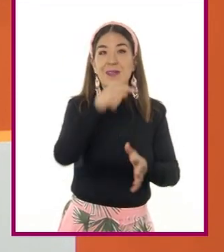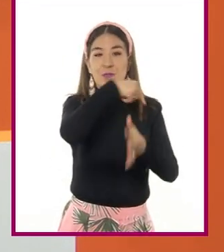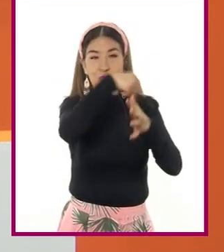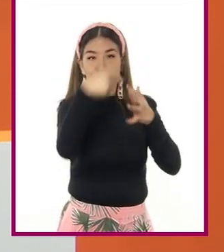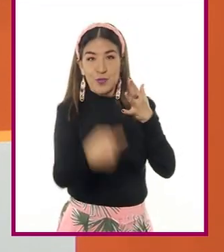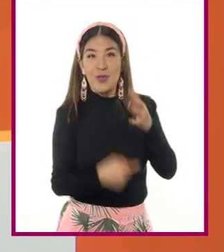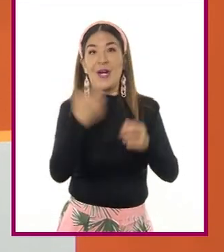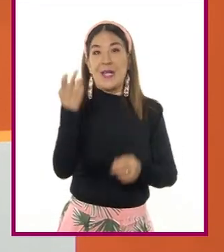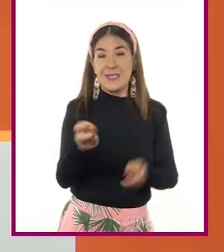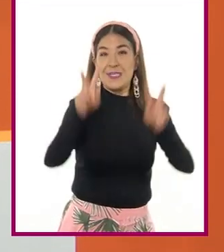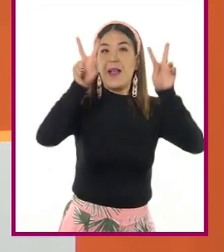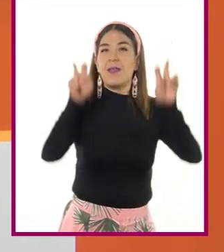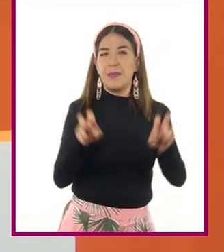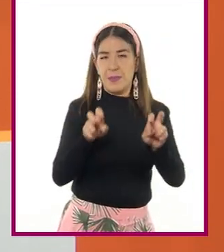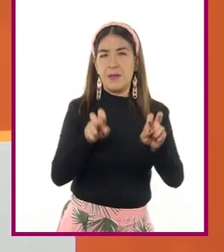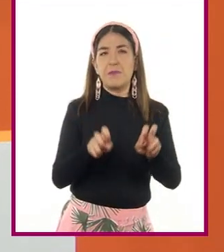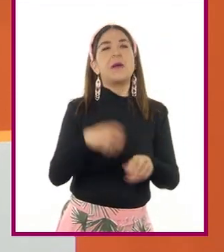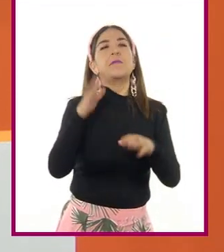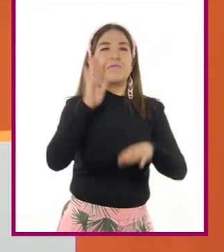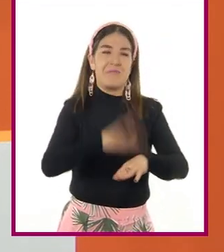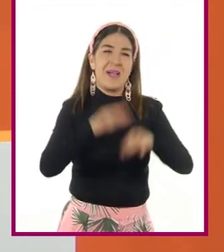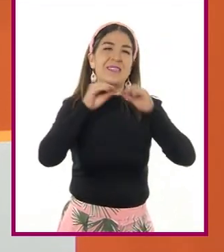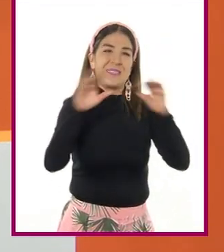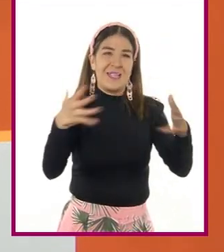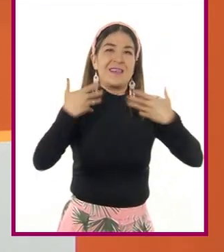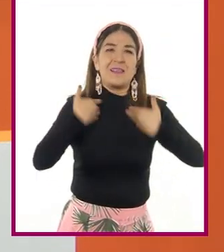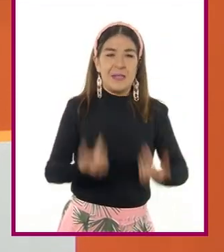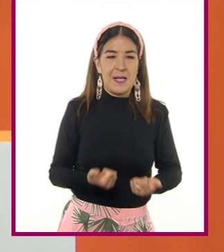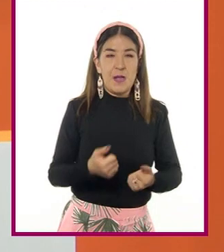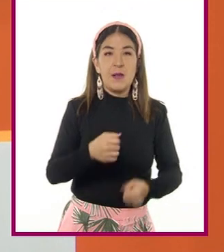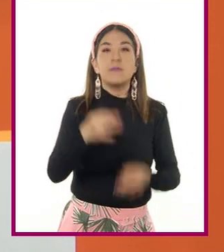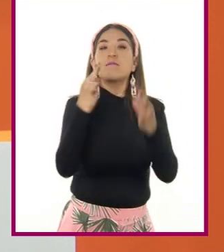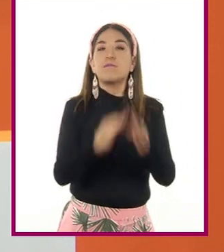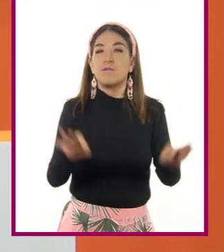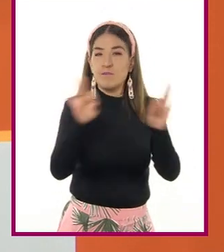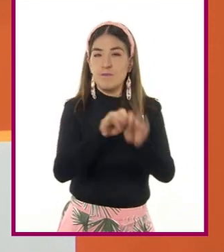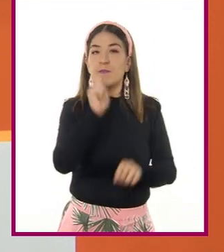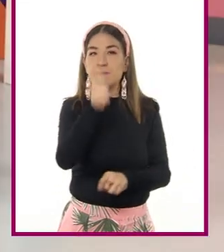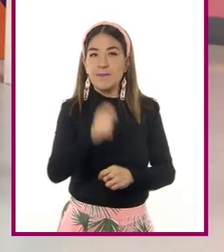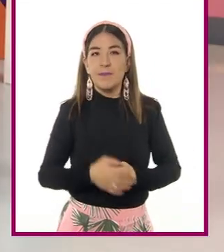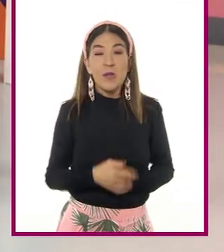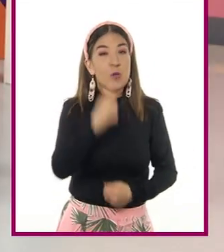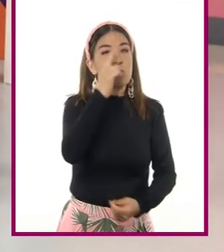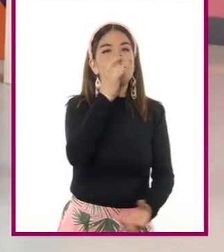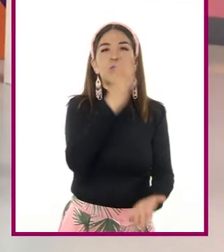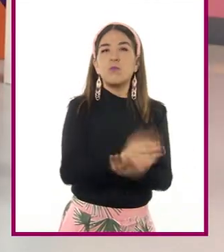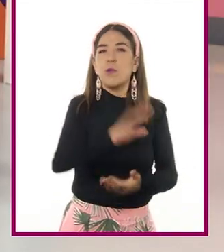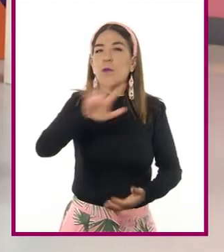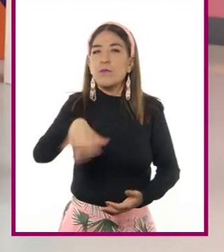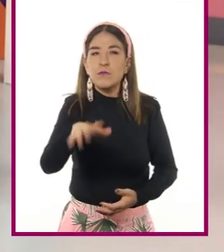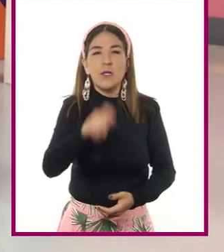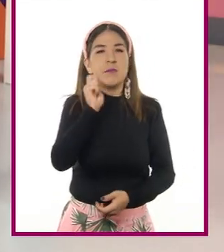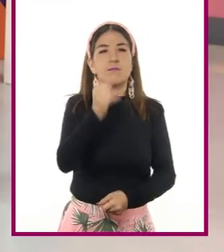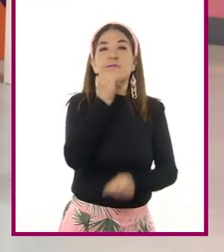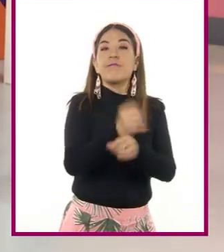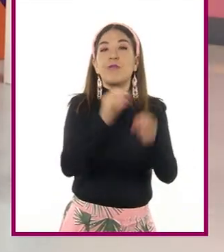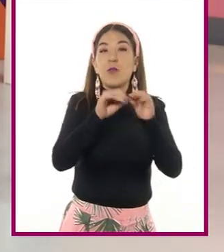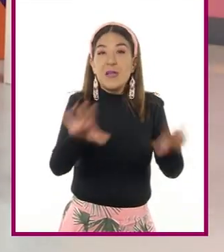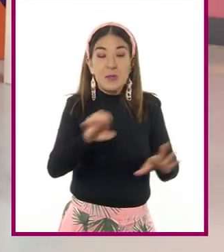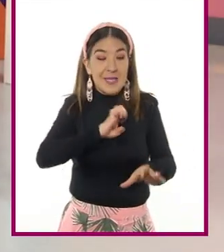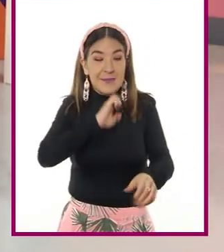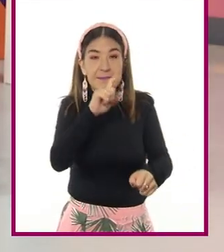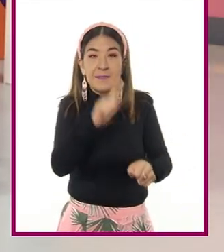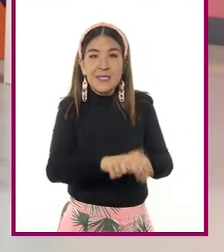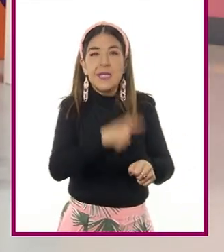con nuestro tema, nos quedan más claras. Importante, solo buscaremos información